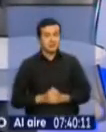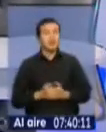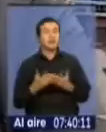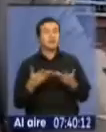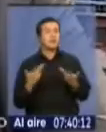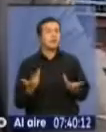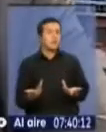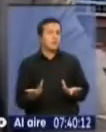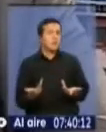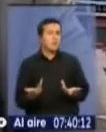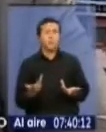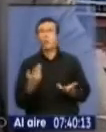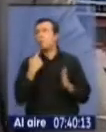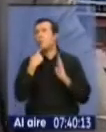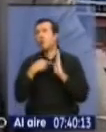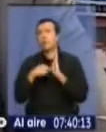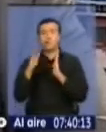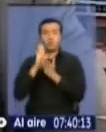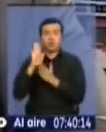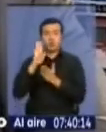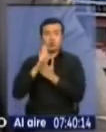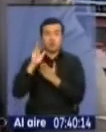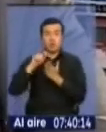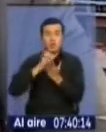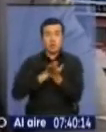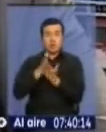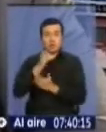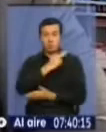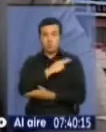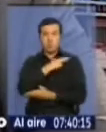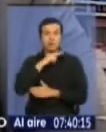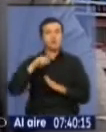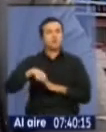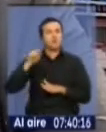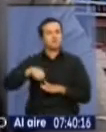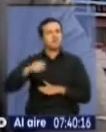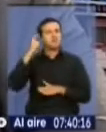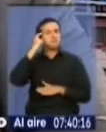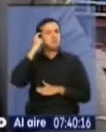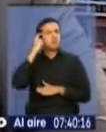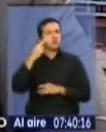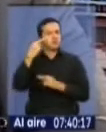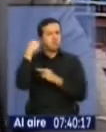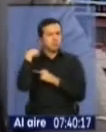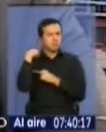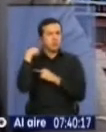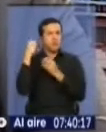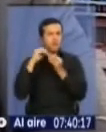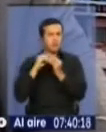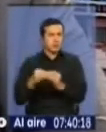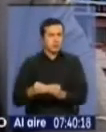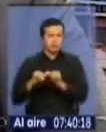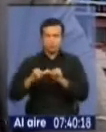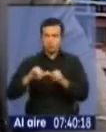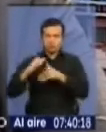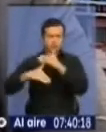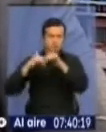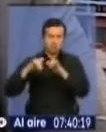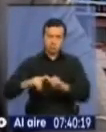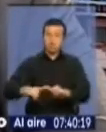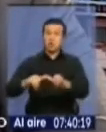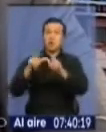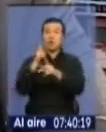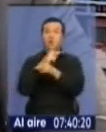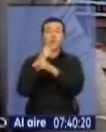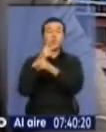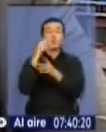eso, la escuela judicial, que es la que debería, que es el órgano de formación continua y permanente del